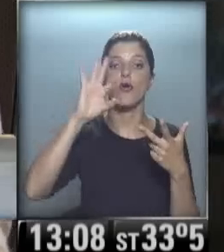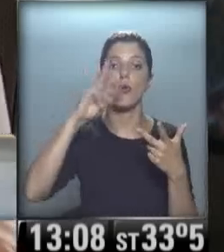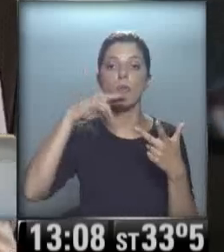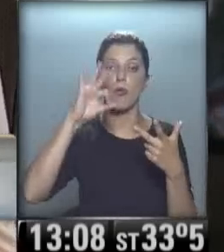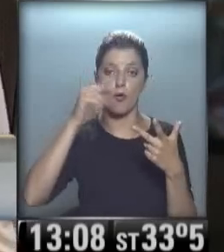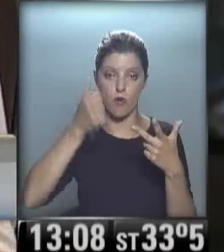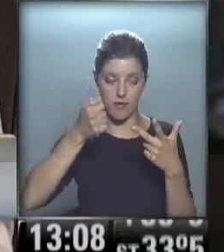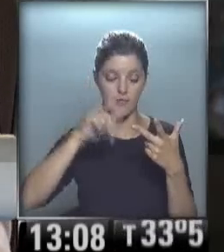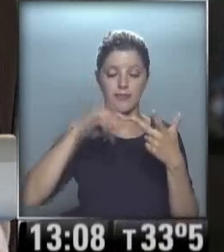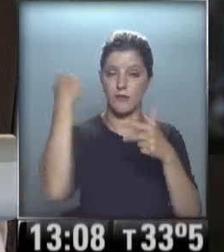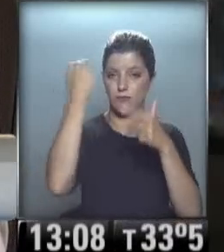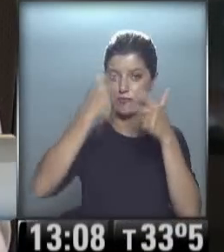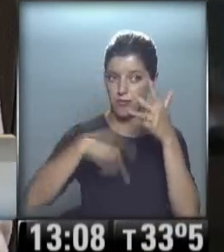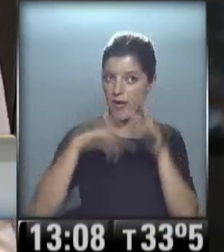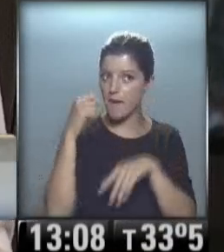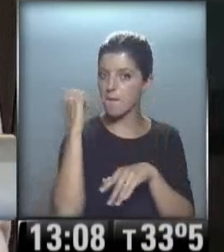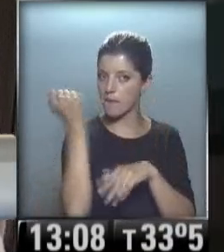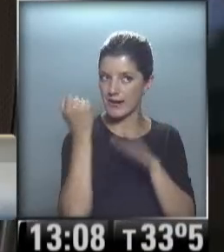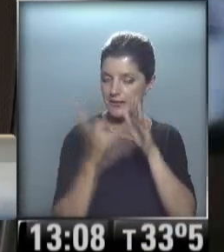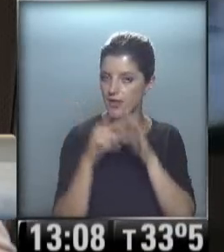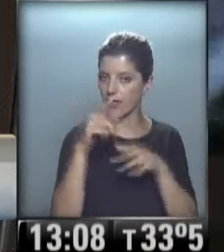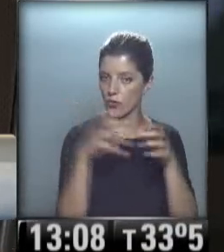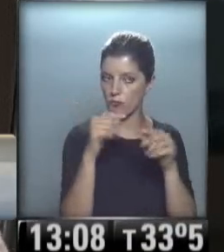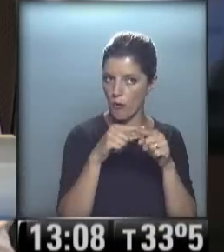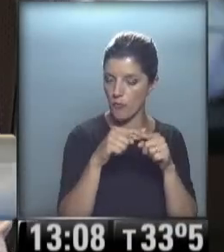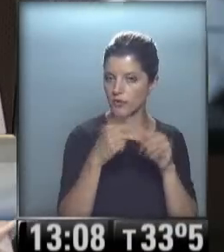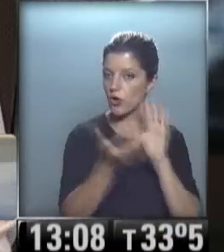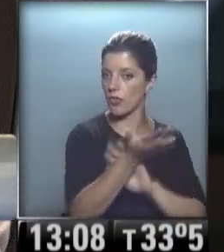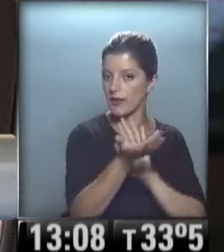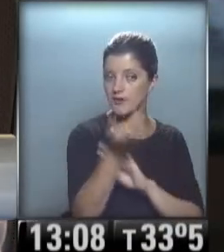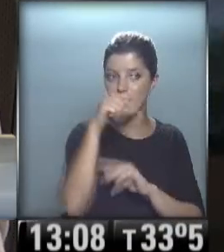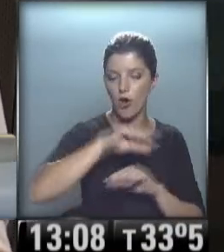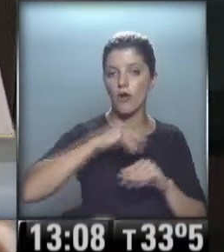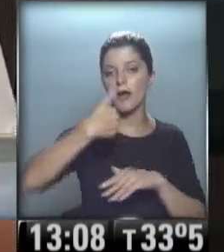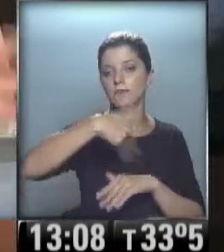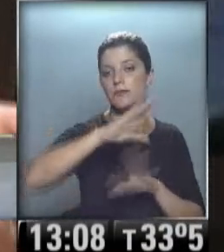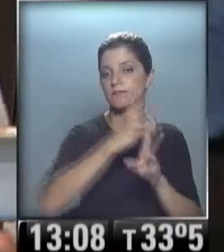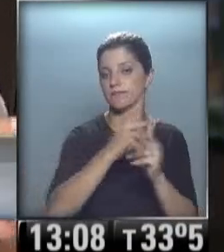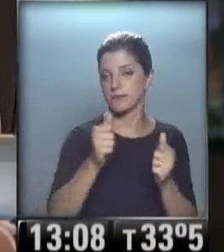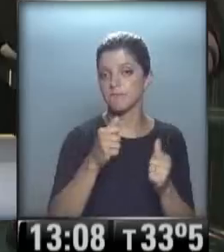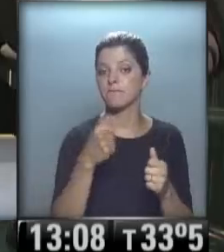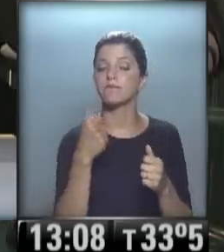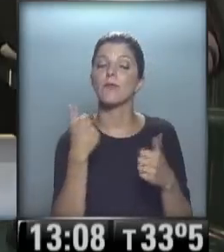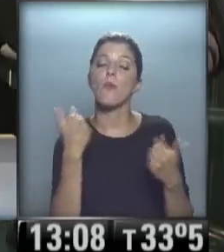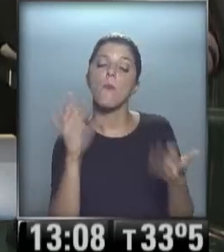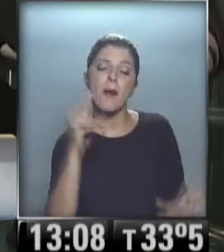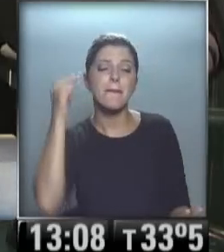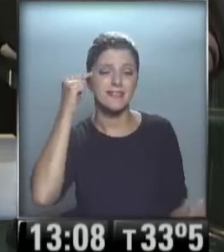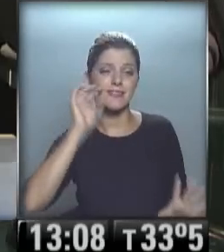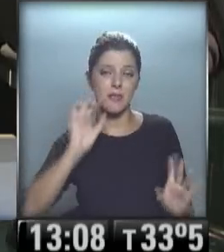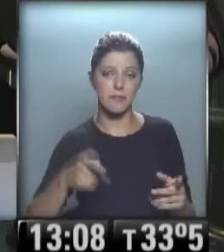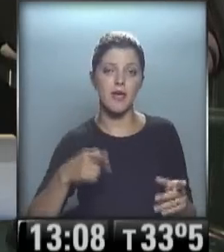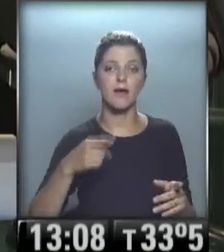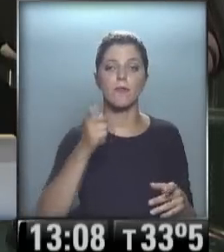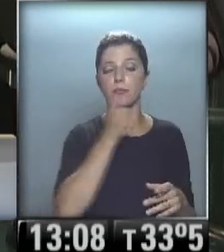de importantes líderes de la derecha que ya no van a estar en este periodo se puede pensar también en una generación de